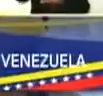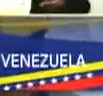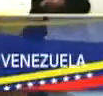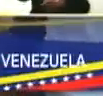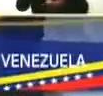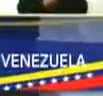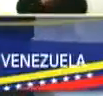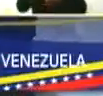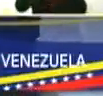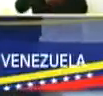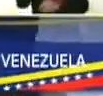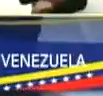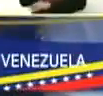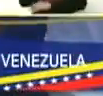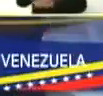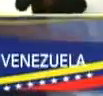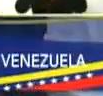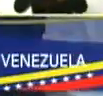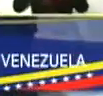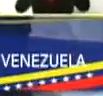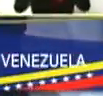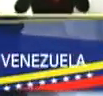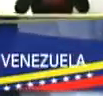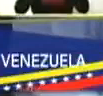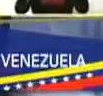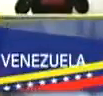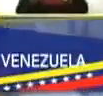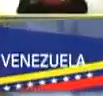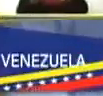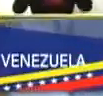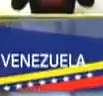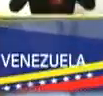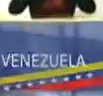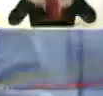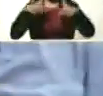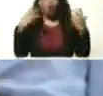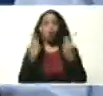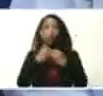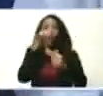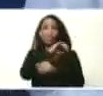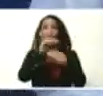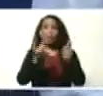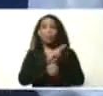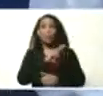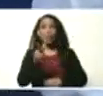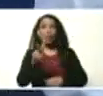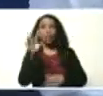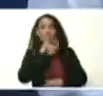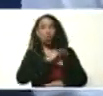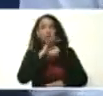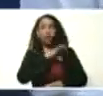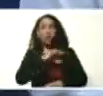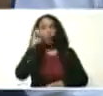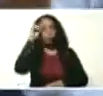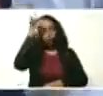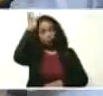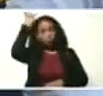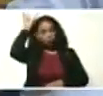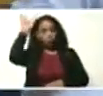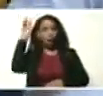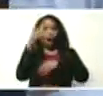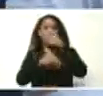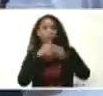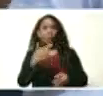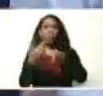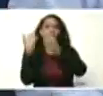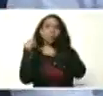el estado Lara y el estado Cojedes. Inmediatamente aquí con Mervin, el vicepresidente del socialismo, se está, bueno, haciendo